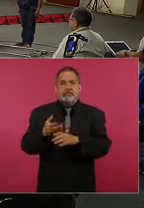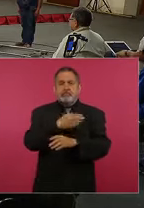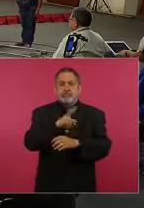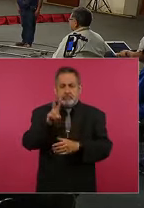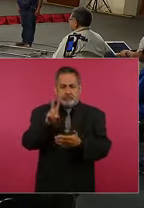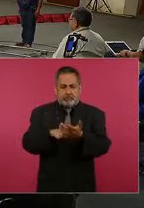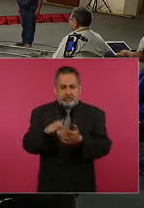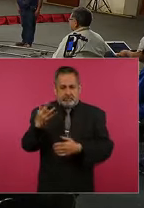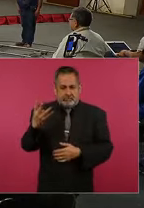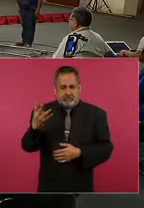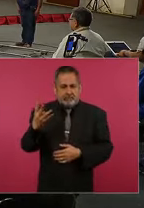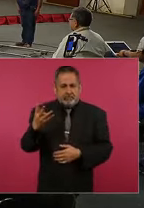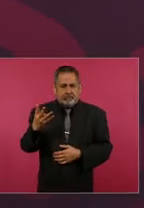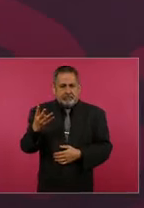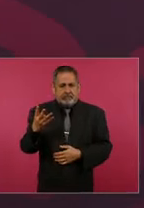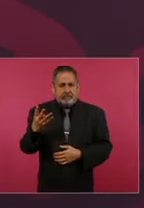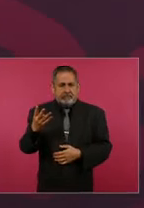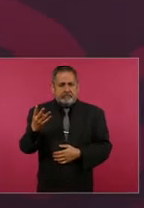2004